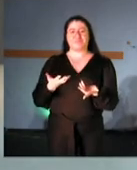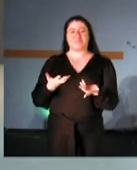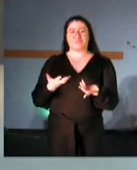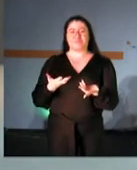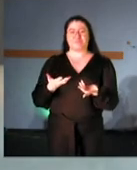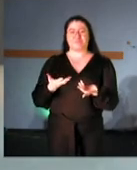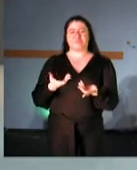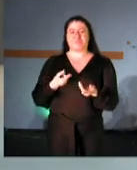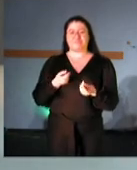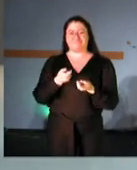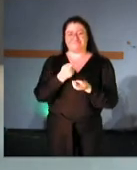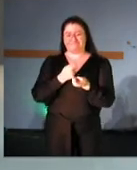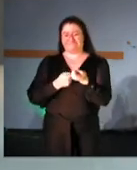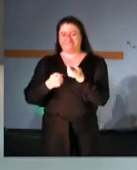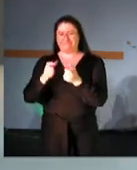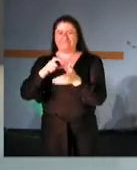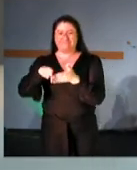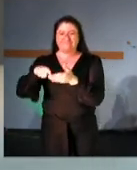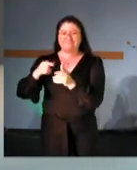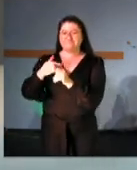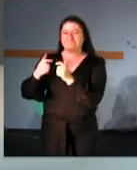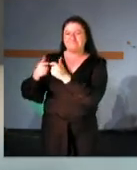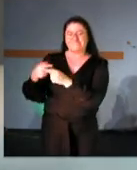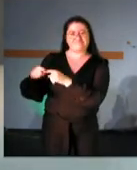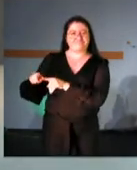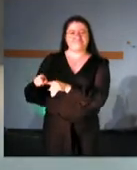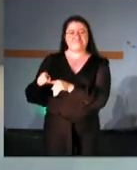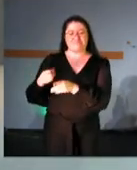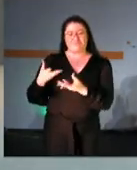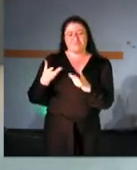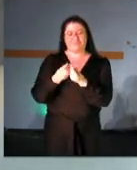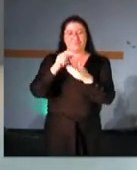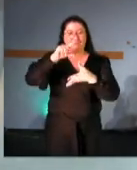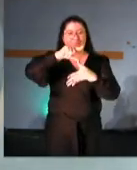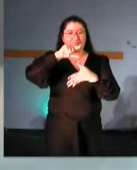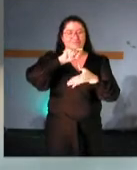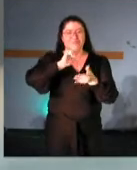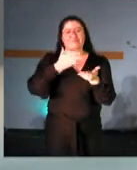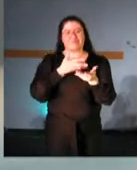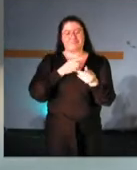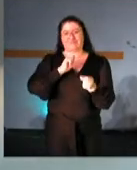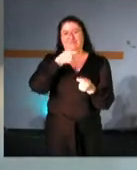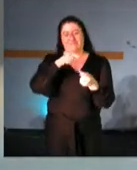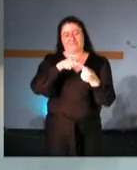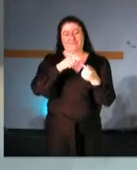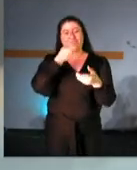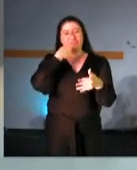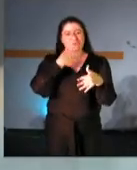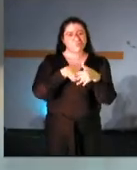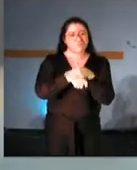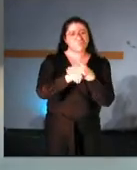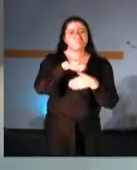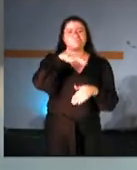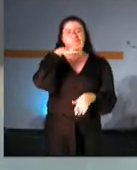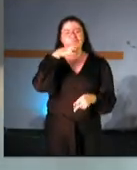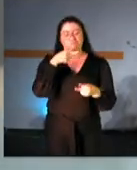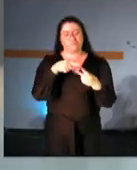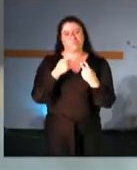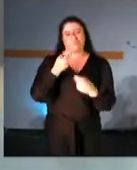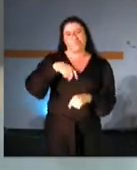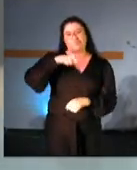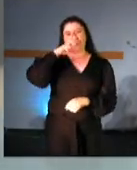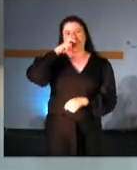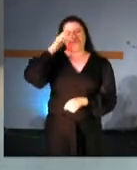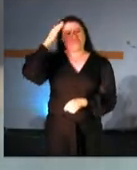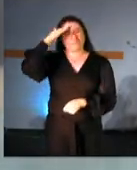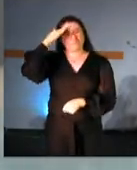encarnaba todo lo que el capitalismo subdesarrollado de América Latina tiene en común: corrupción, autoritarismo y sumisión